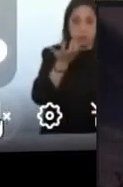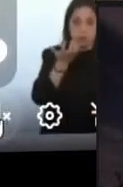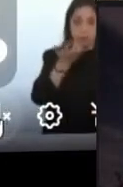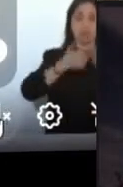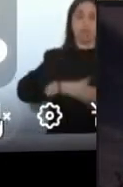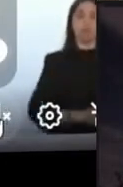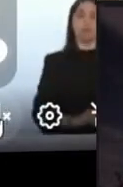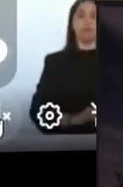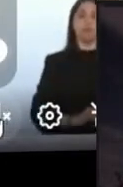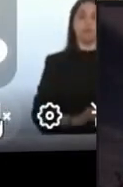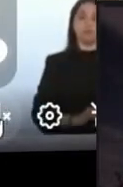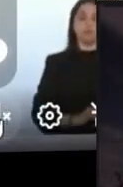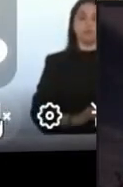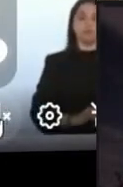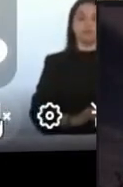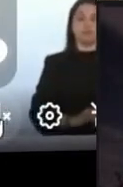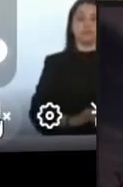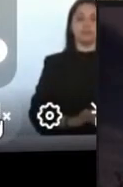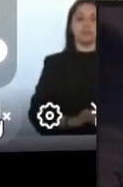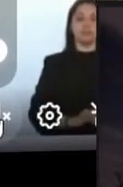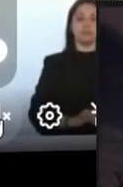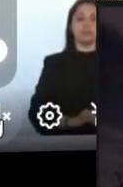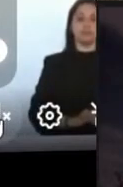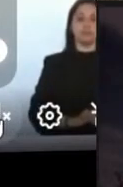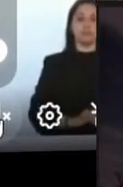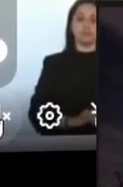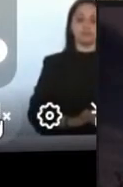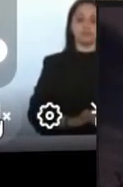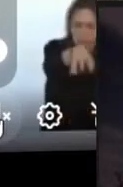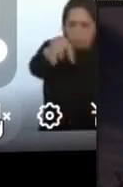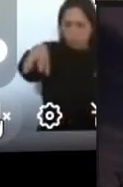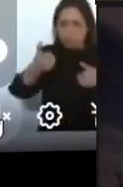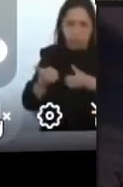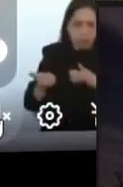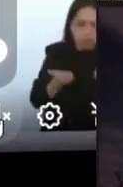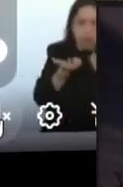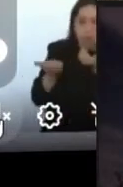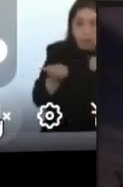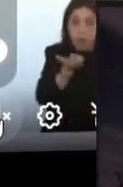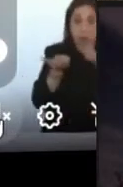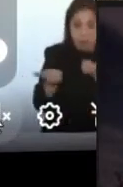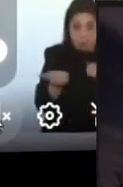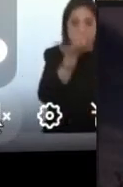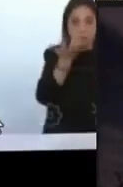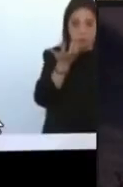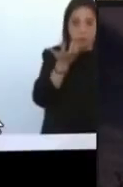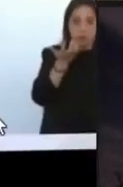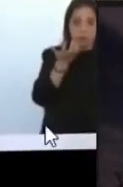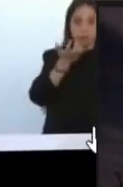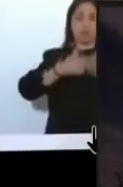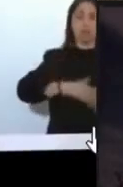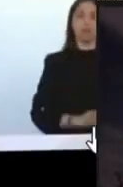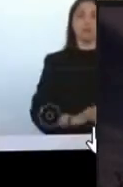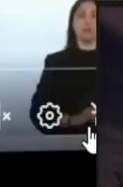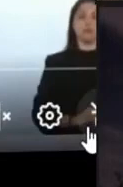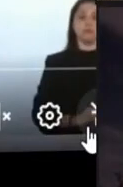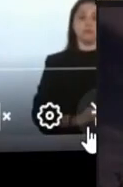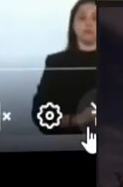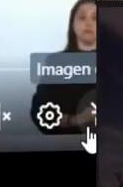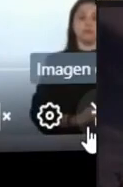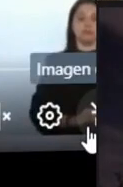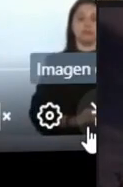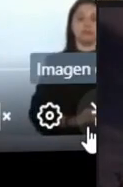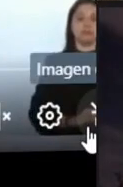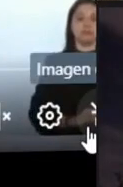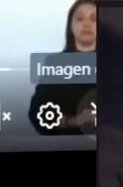público alcanza a oír en el video pero le dicen viejo eres muy chingón le dijo ustedes dice el presidente de